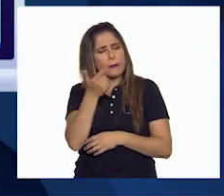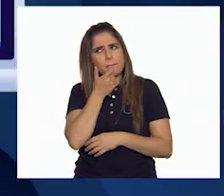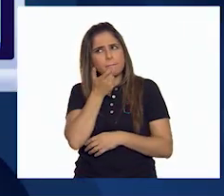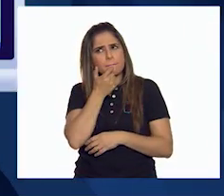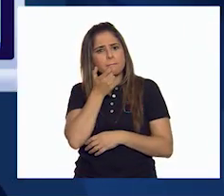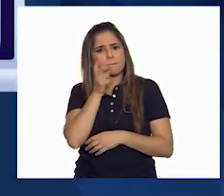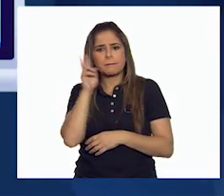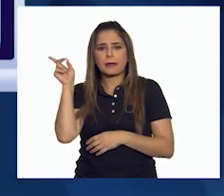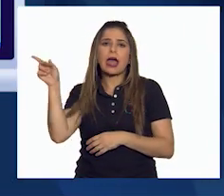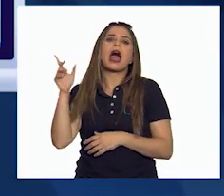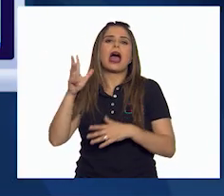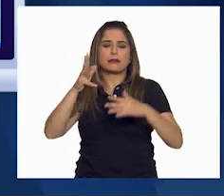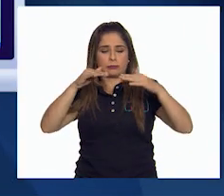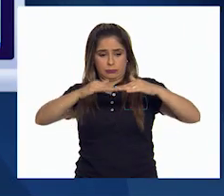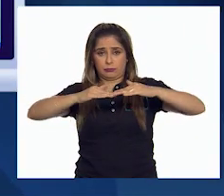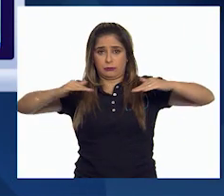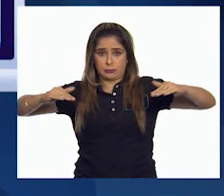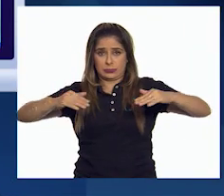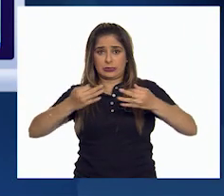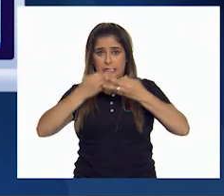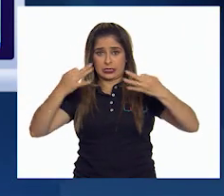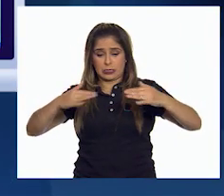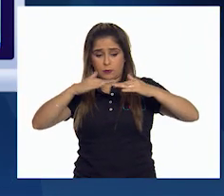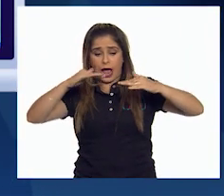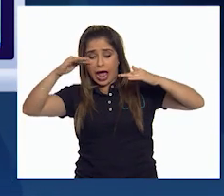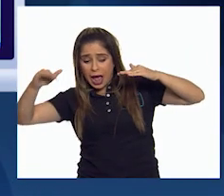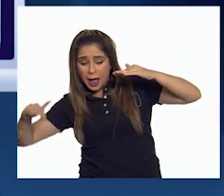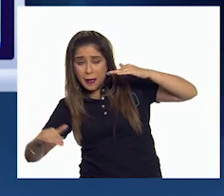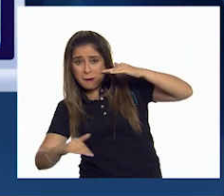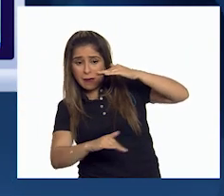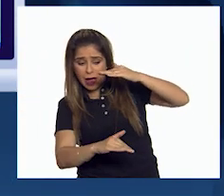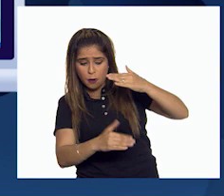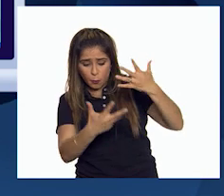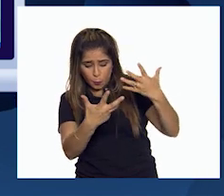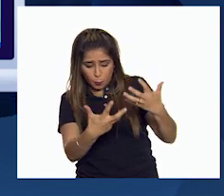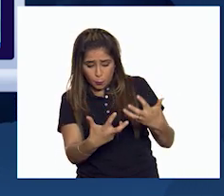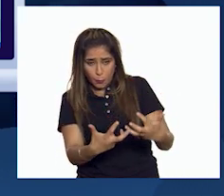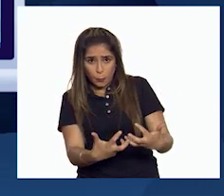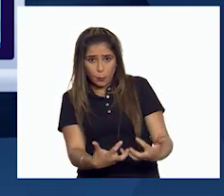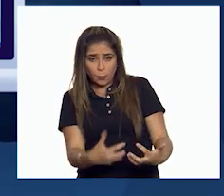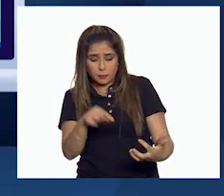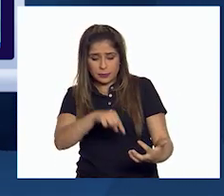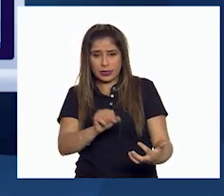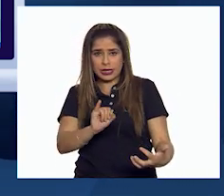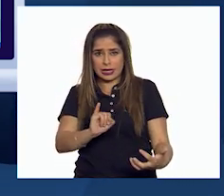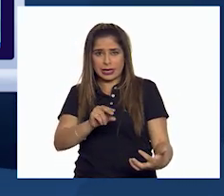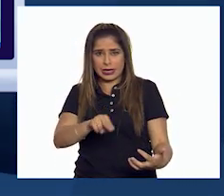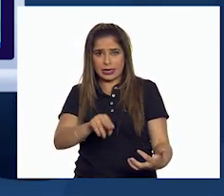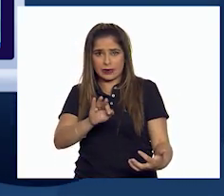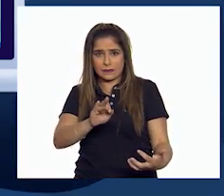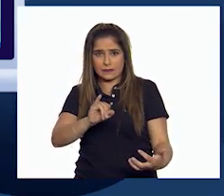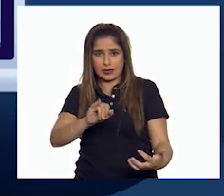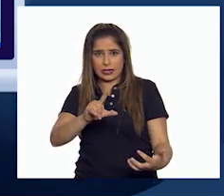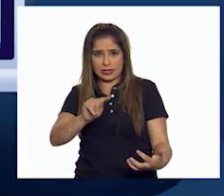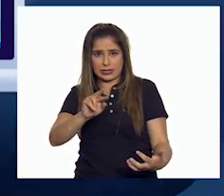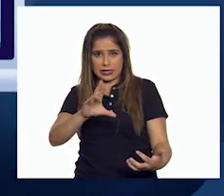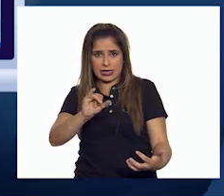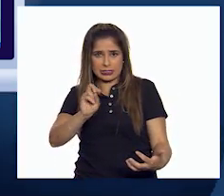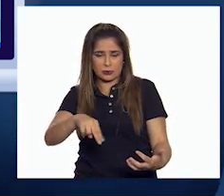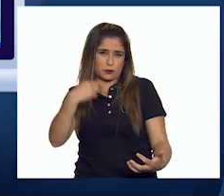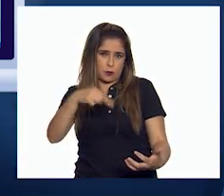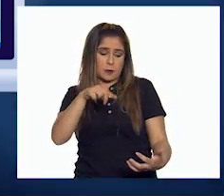pues se va al subsuelo, ¿no? Exacto. Por el proceso de infiltración, el agua llega a